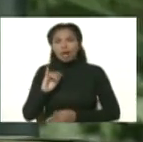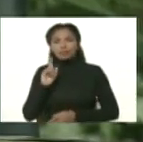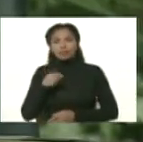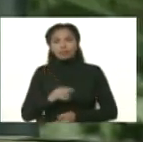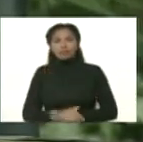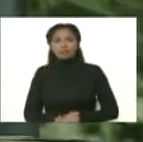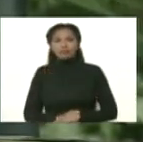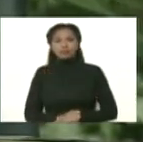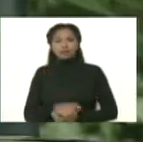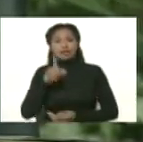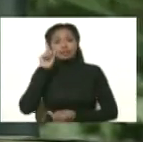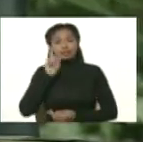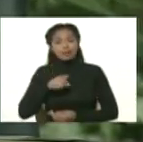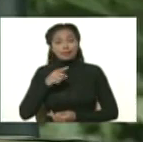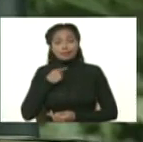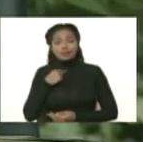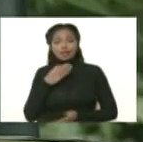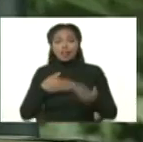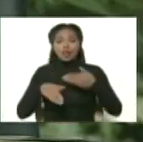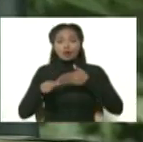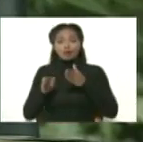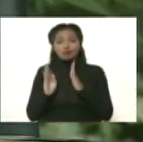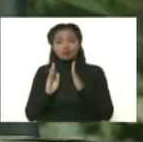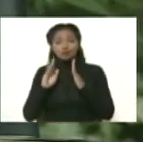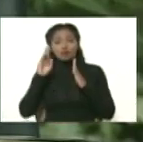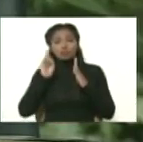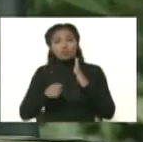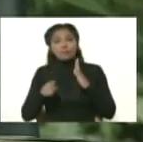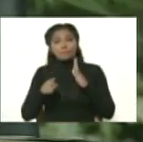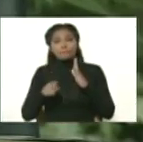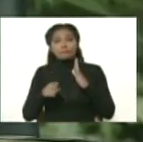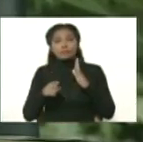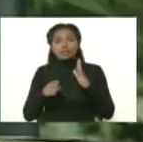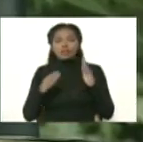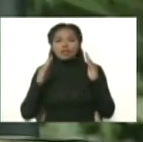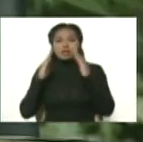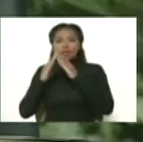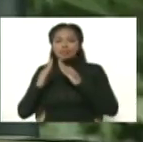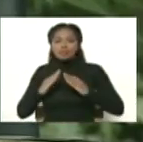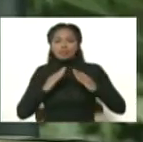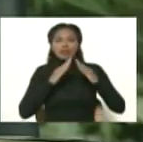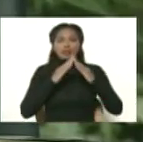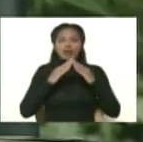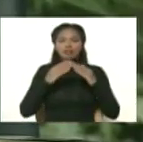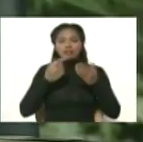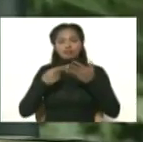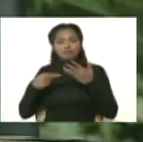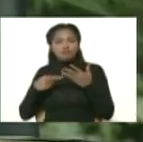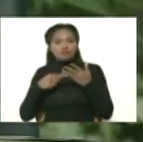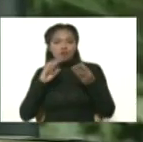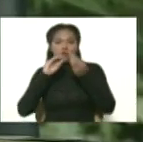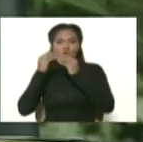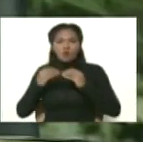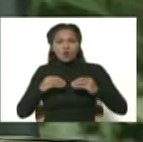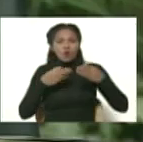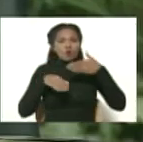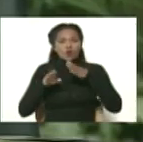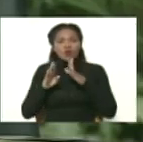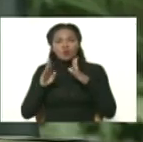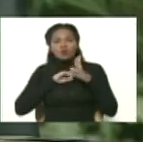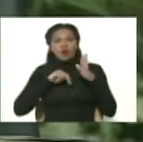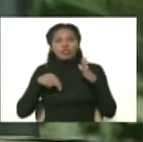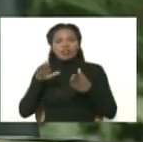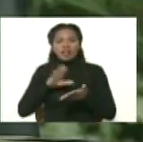pero además la construcción de hábitat y vivienda como variables de diseño y construcción de la